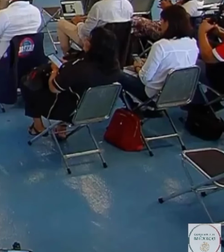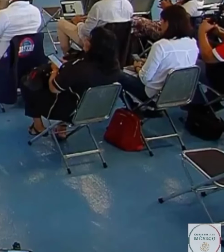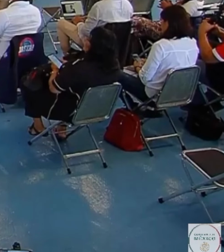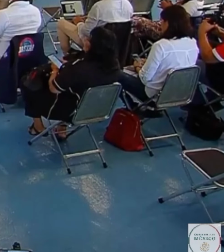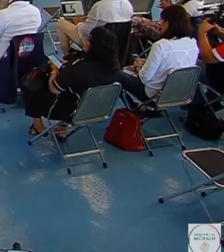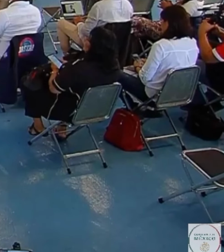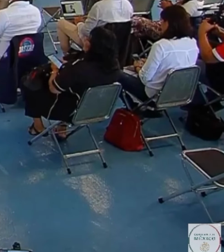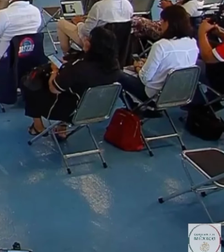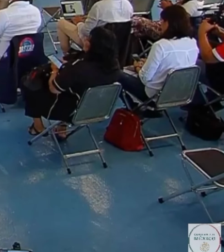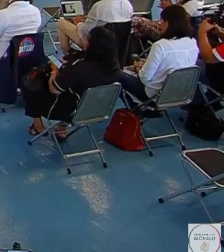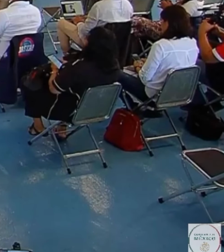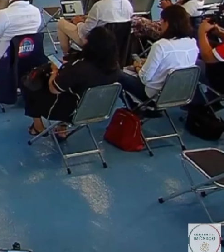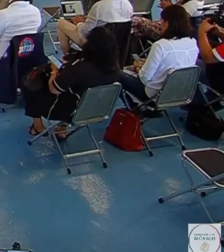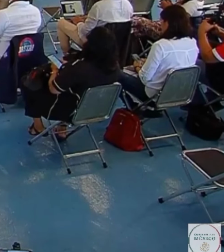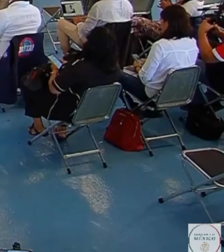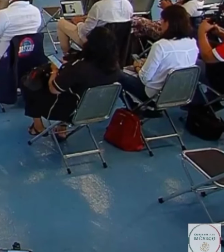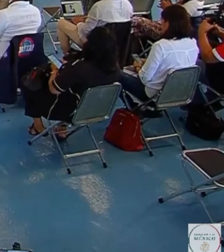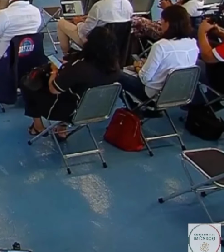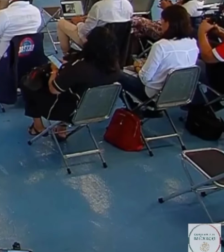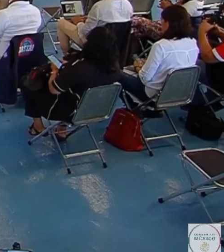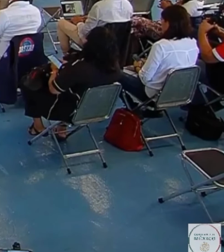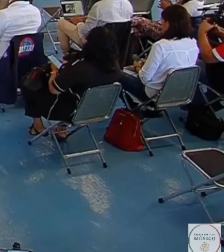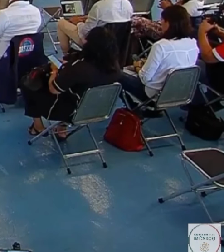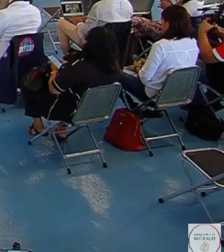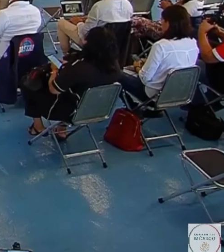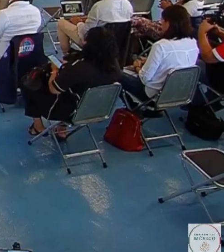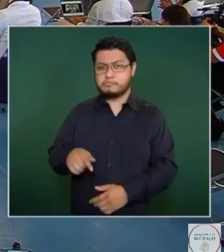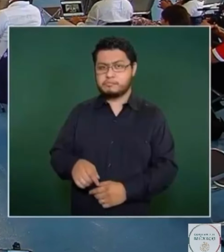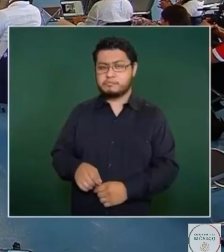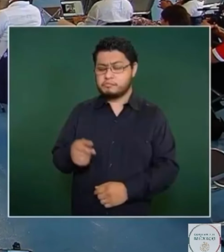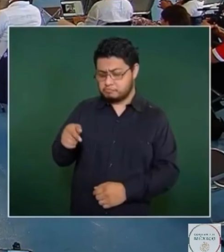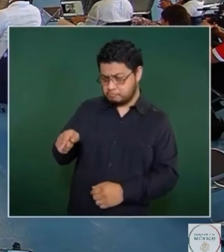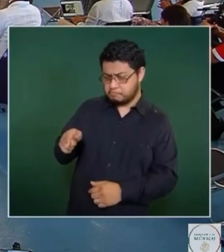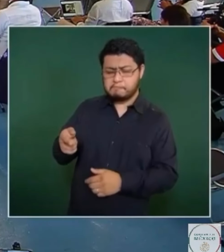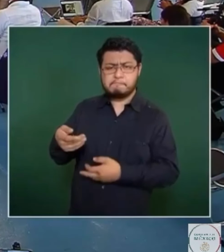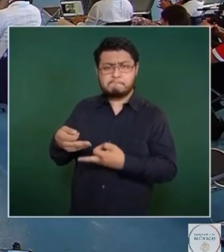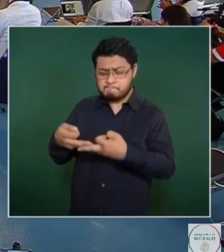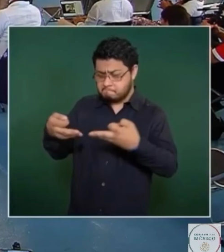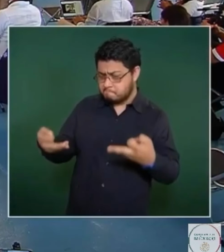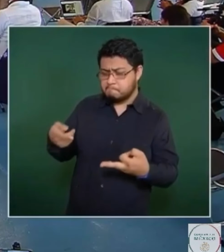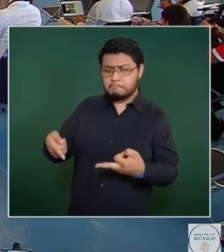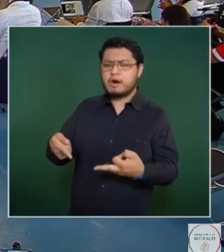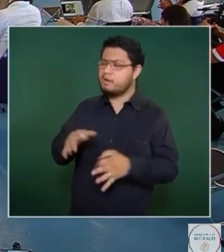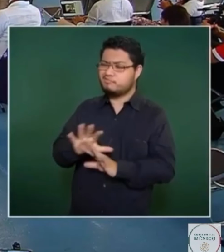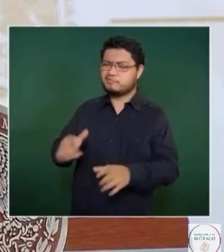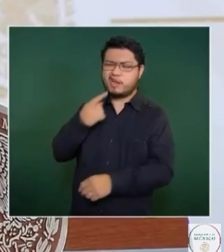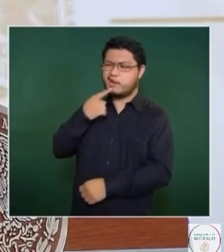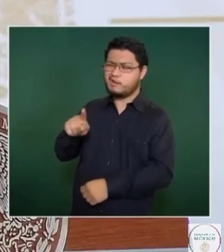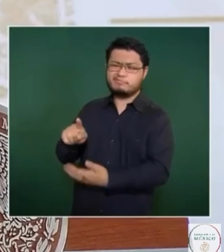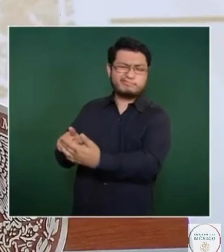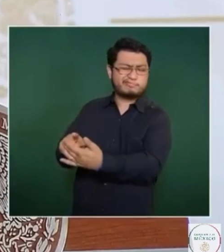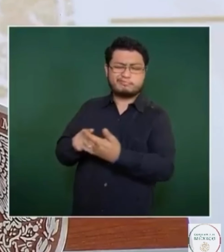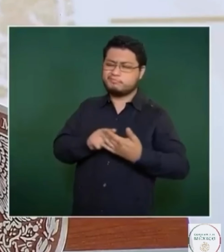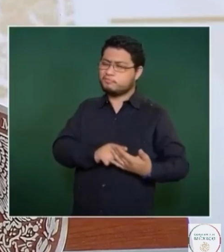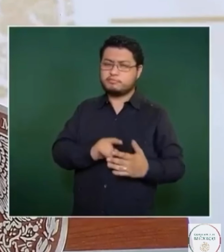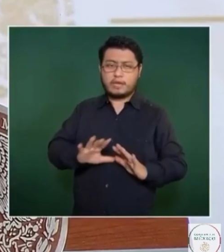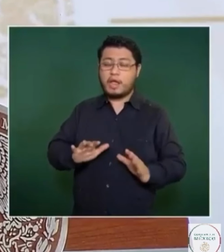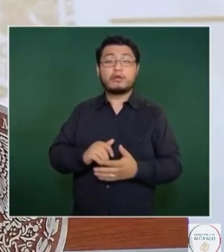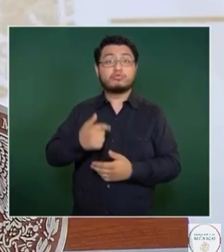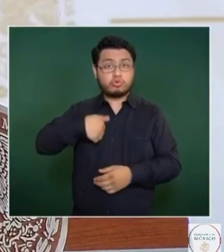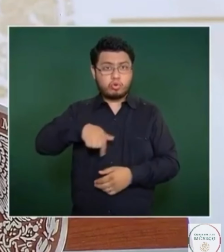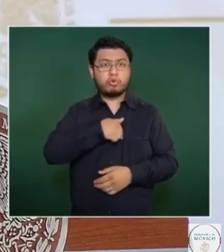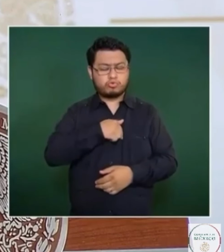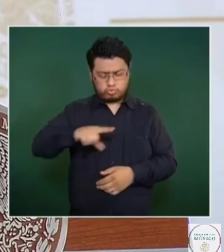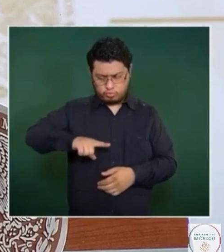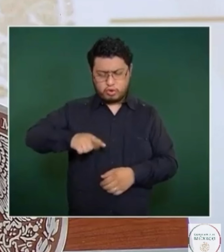han entregado la propiedad del inmueble y la construcción que ya se tenía avanzada al gobierno del estado y donde hemos hecho el donativo del gobierno